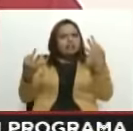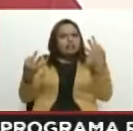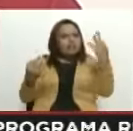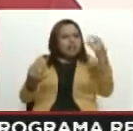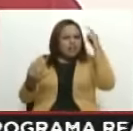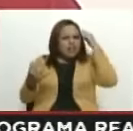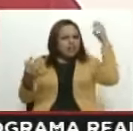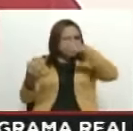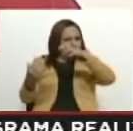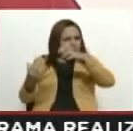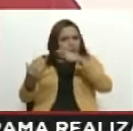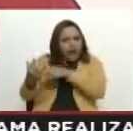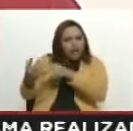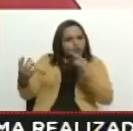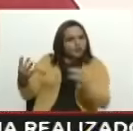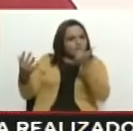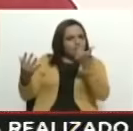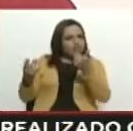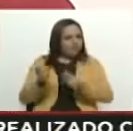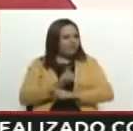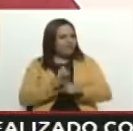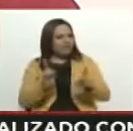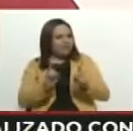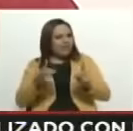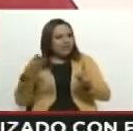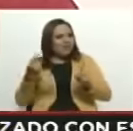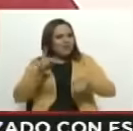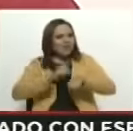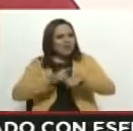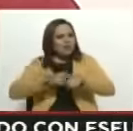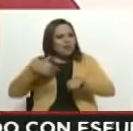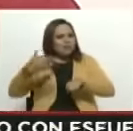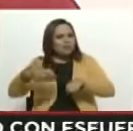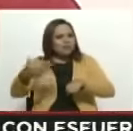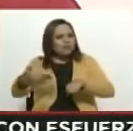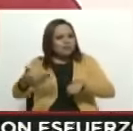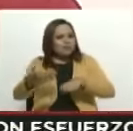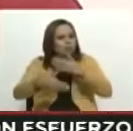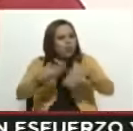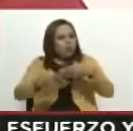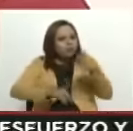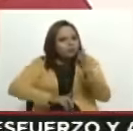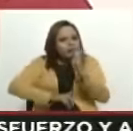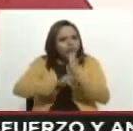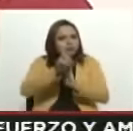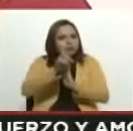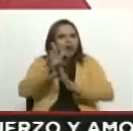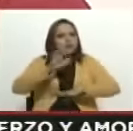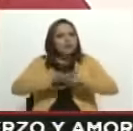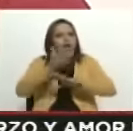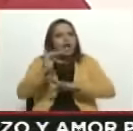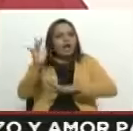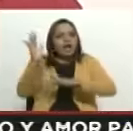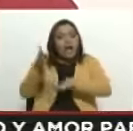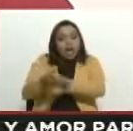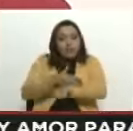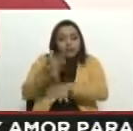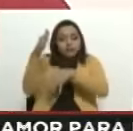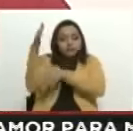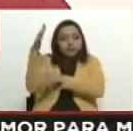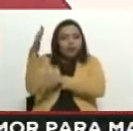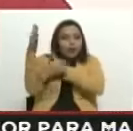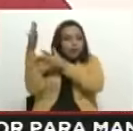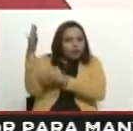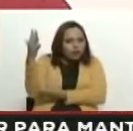árbol? No. Pasará mucho tiempo para recuperarse. Se le habían secado la mitad de las ramas. No tenía